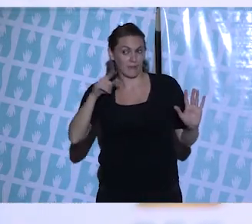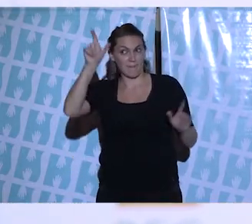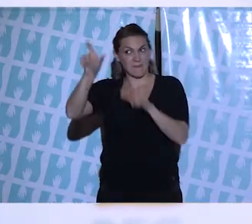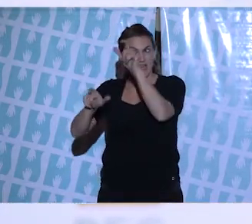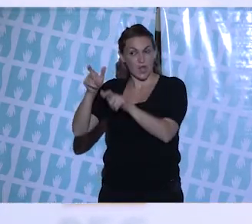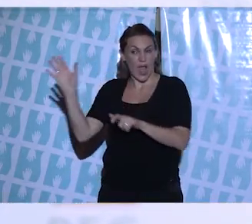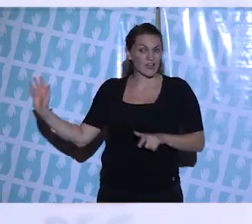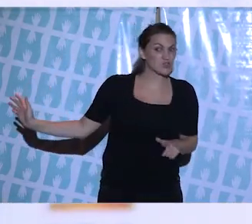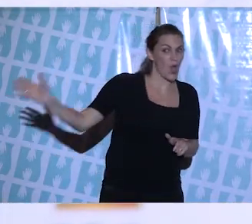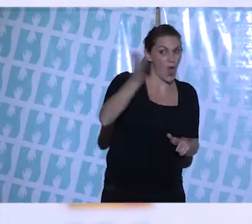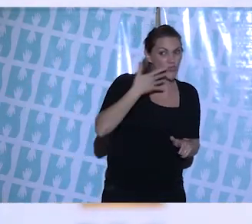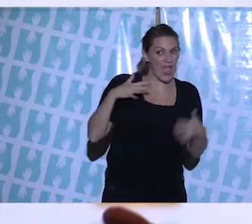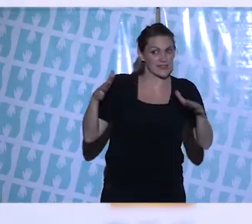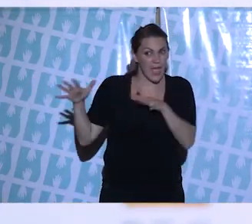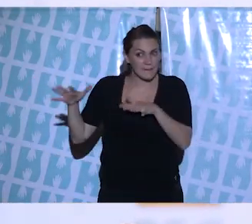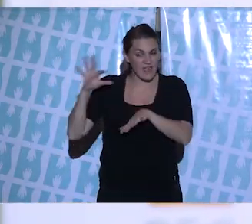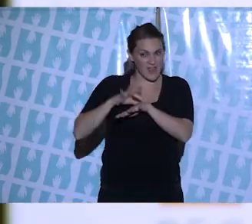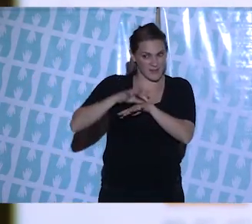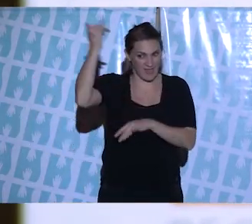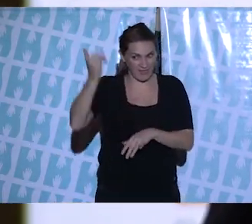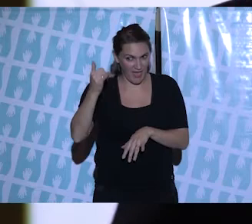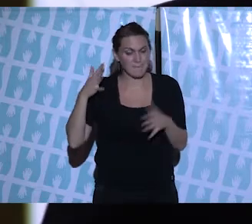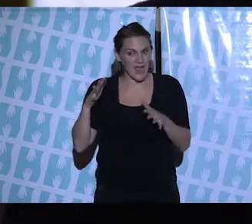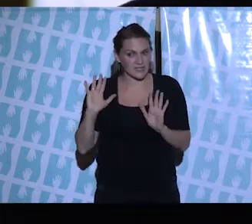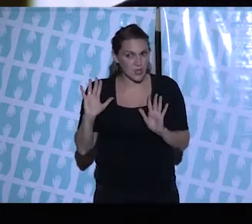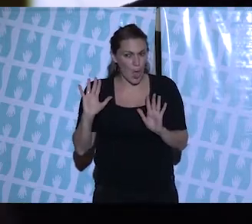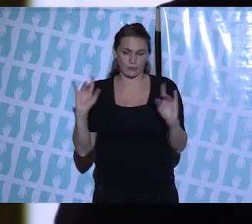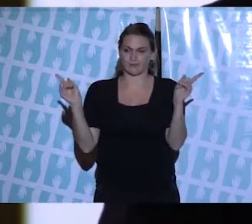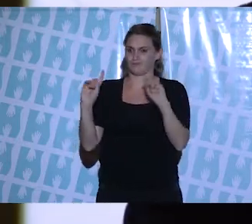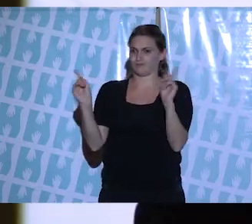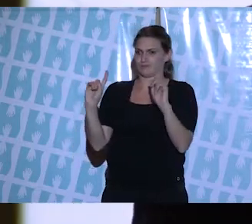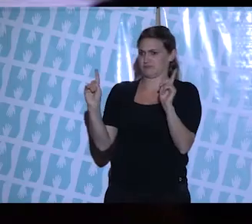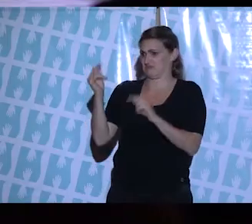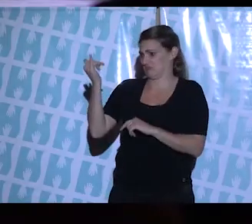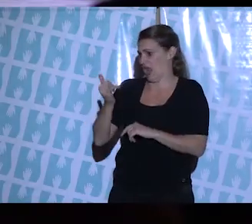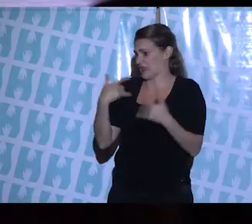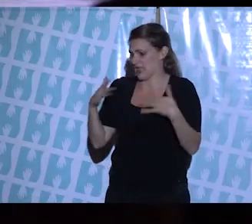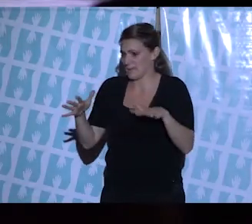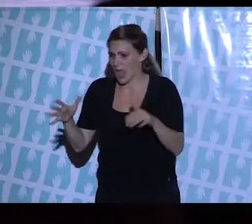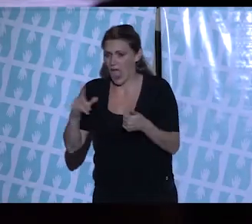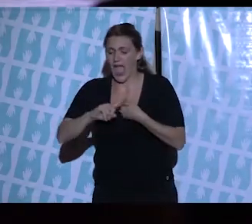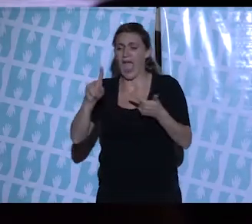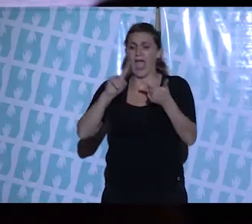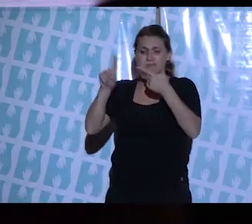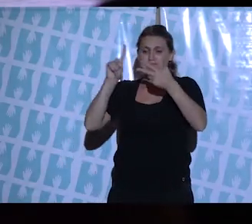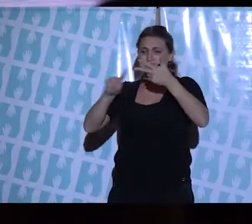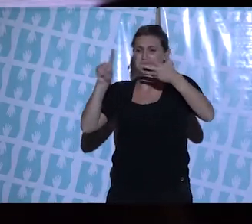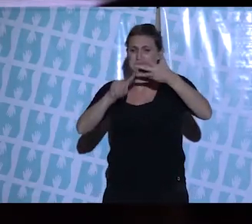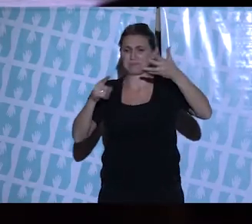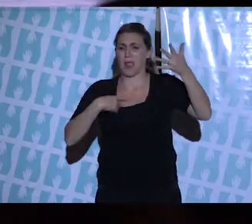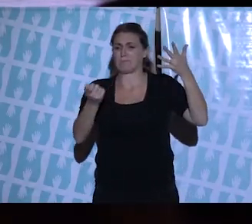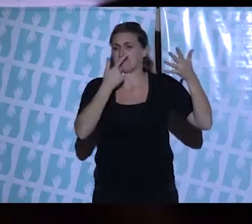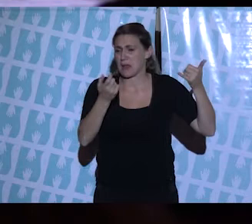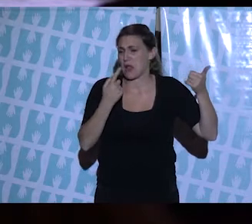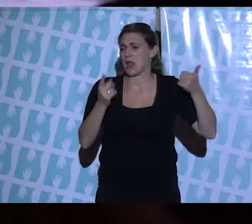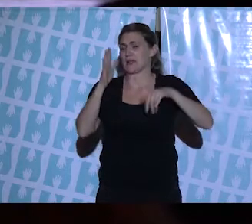de Parkinson. Hay muchísimas otras causas de temblores, temblor esencial, temblor distónico, temblor